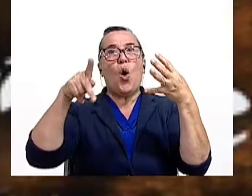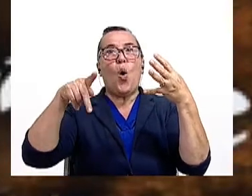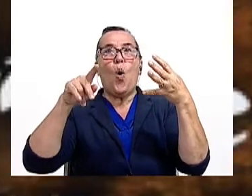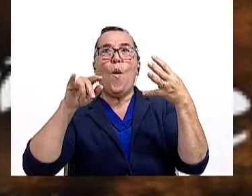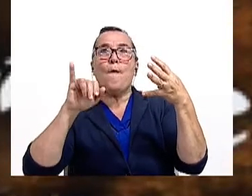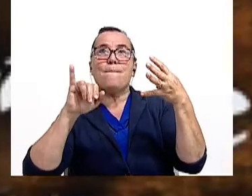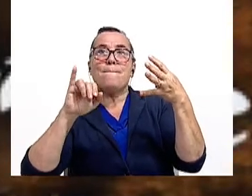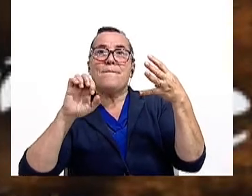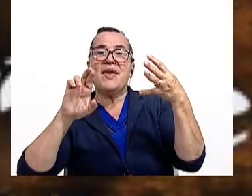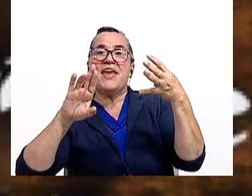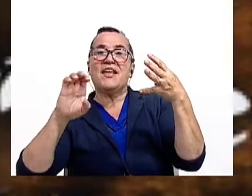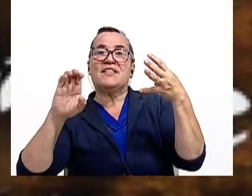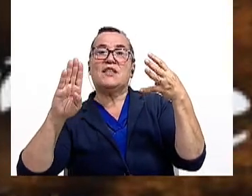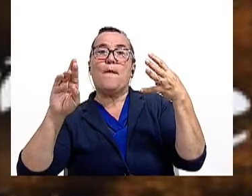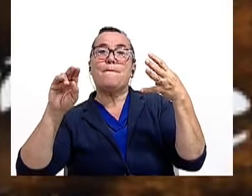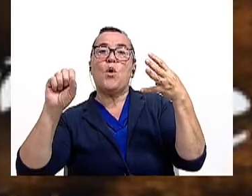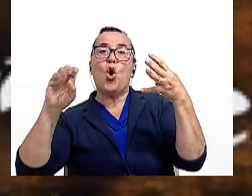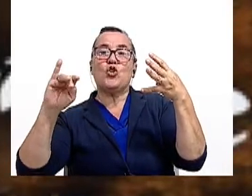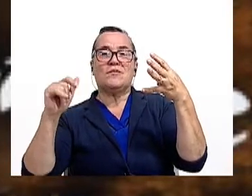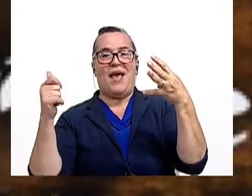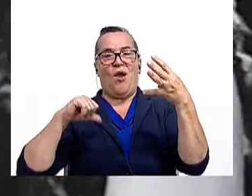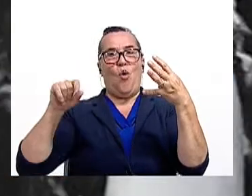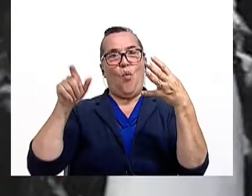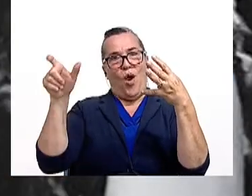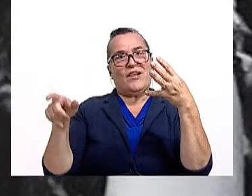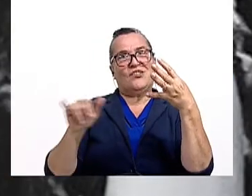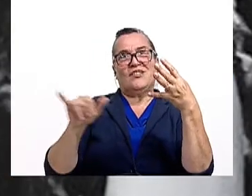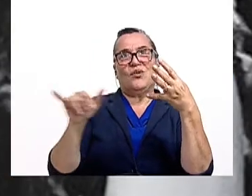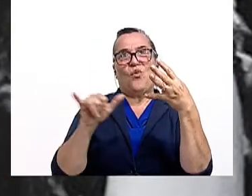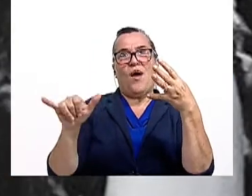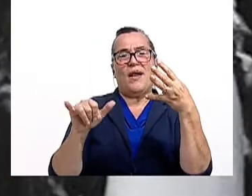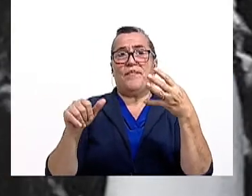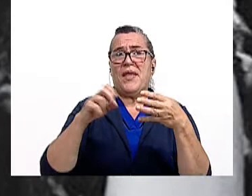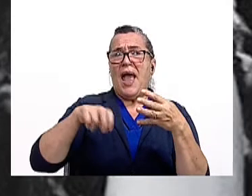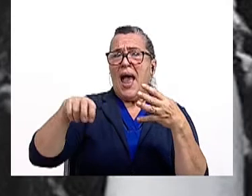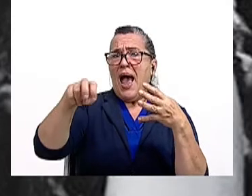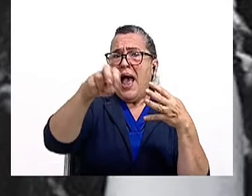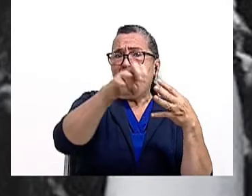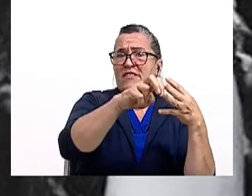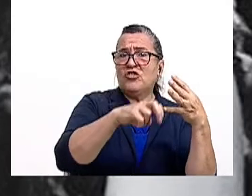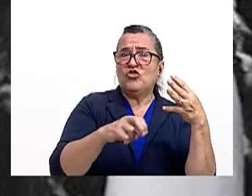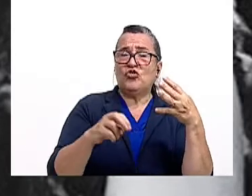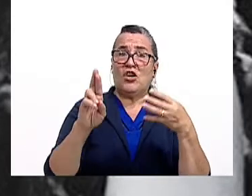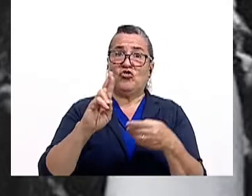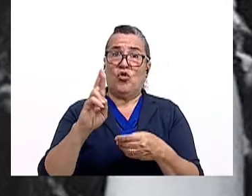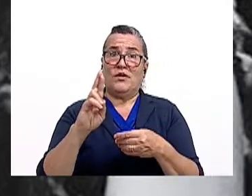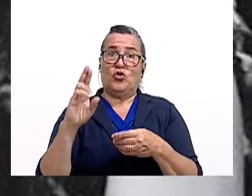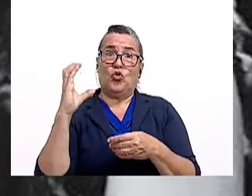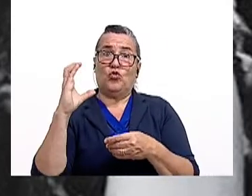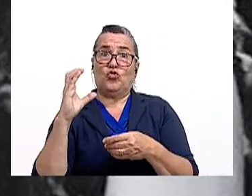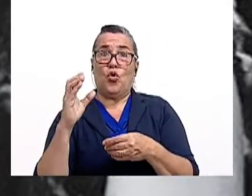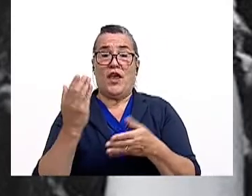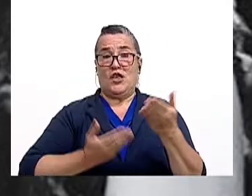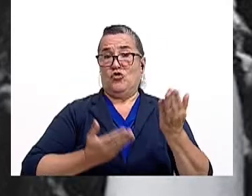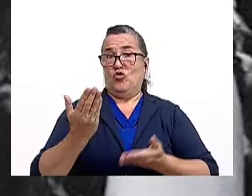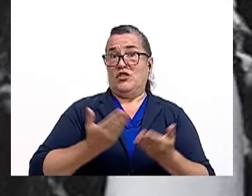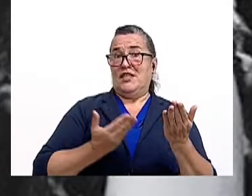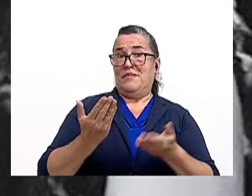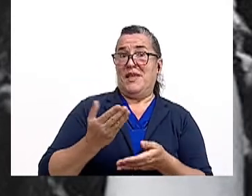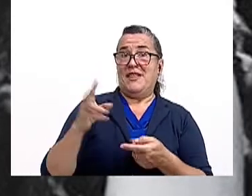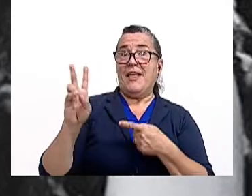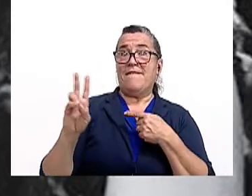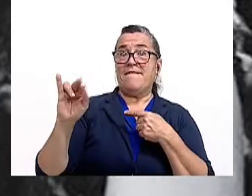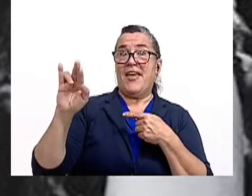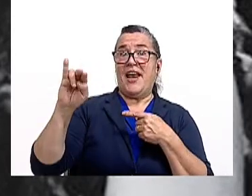Brosnan también como protagonista. Las aventuras de Robinson Crusoe y su sirviente nativo llamado